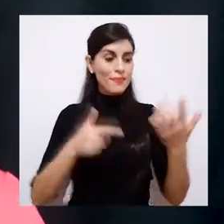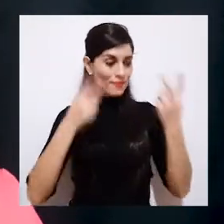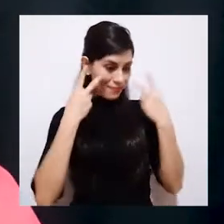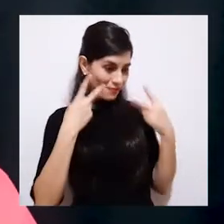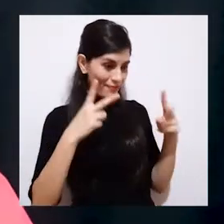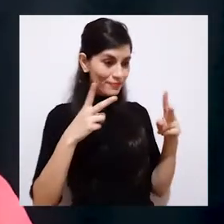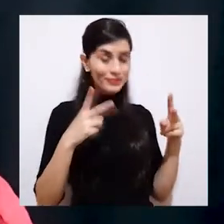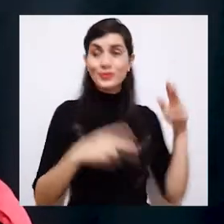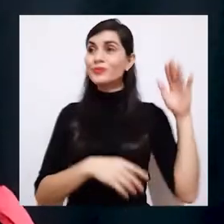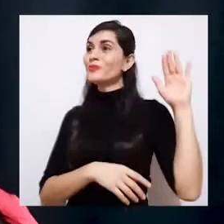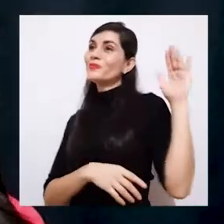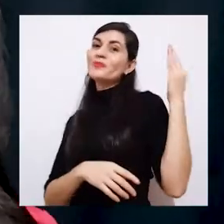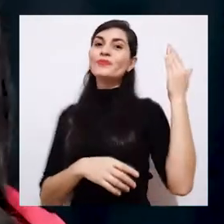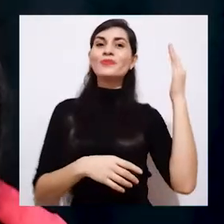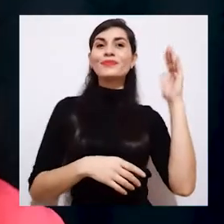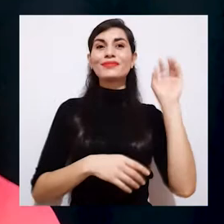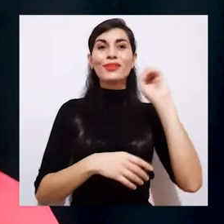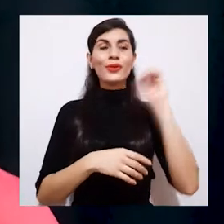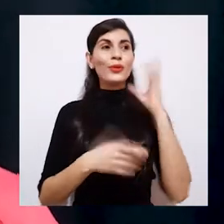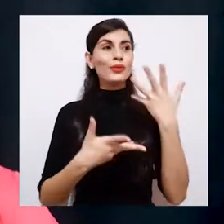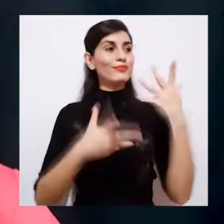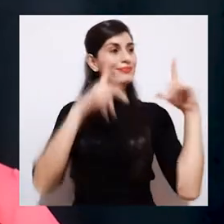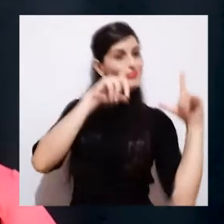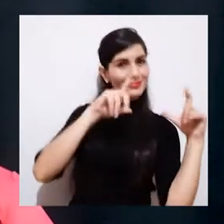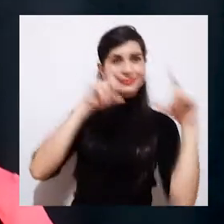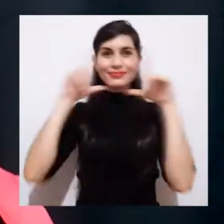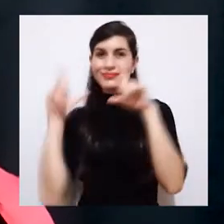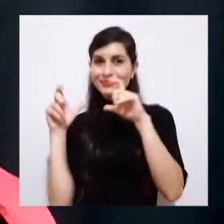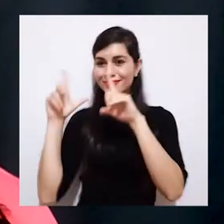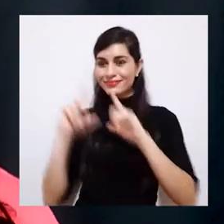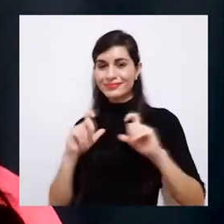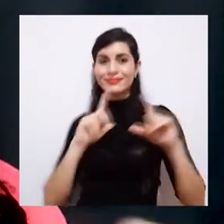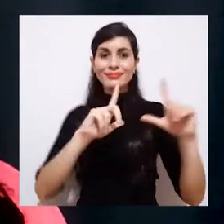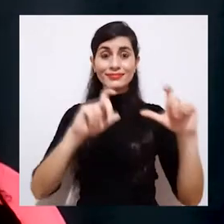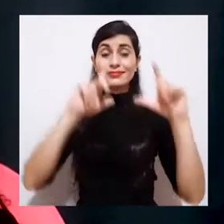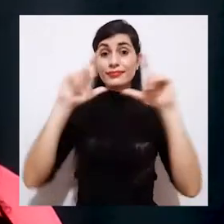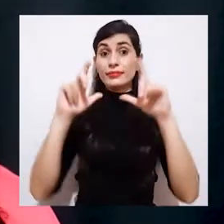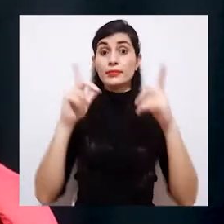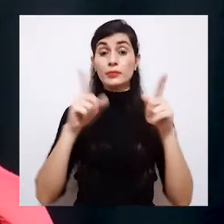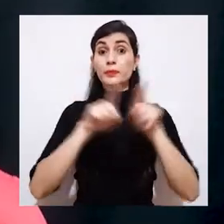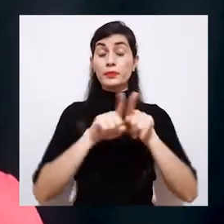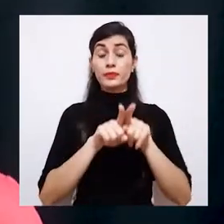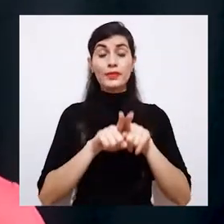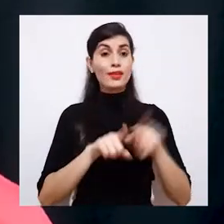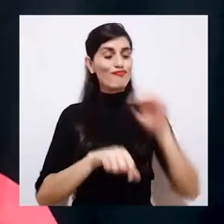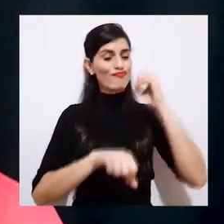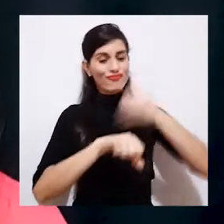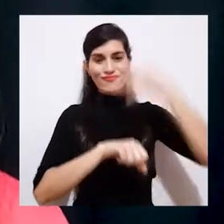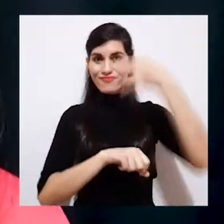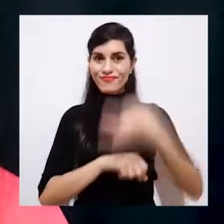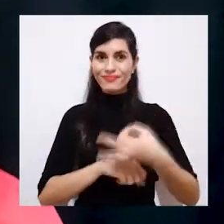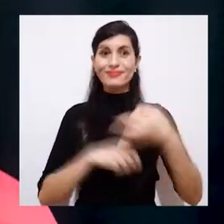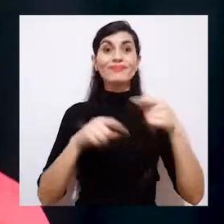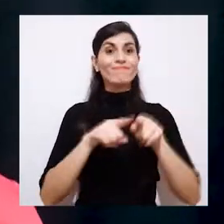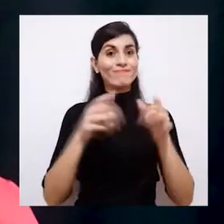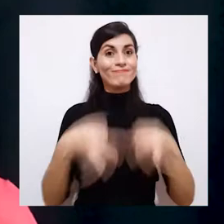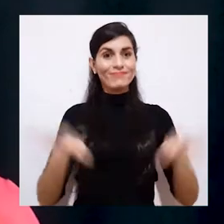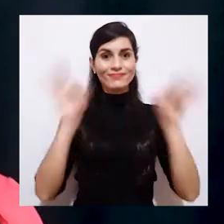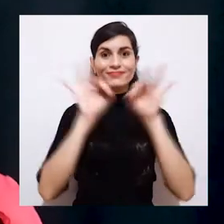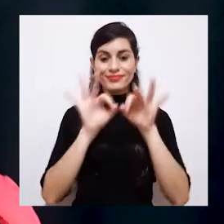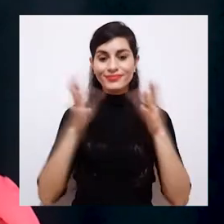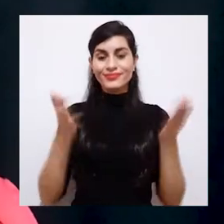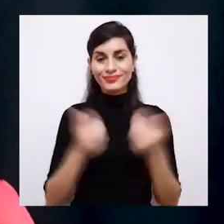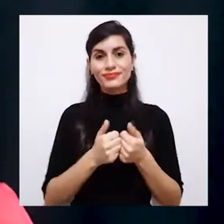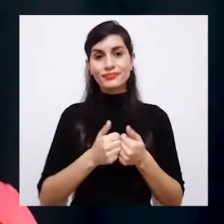la moda, sesiones fotográficas, donde lo que es la originalidad es algo súper esencial. Así que sin